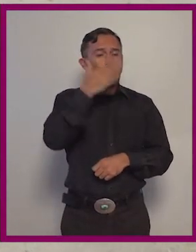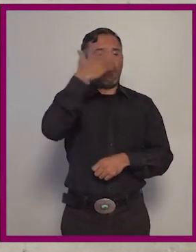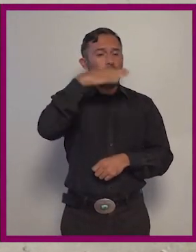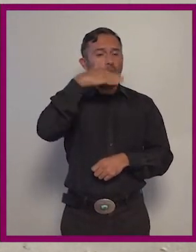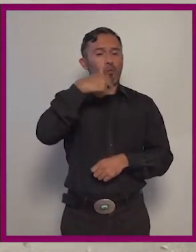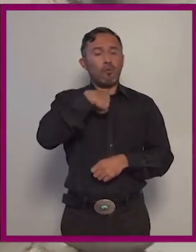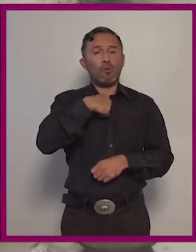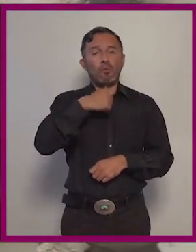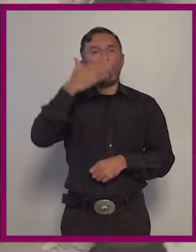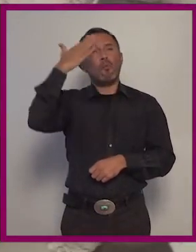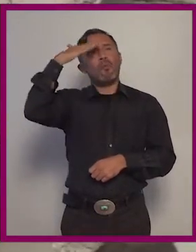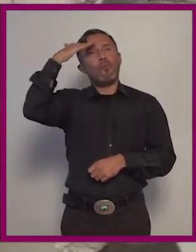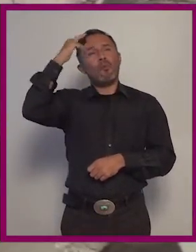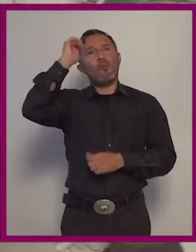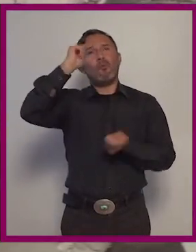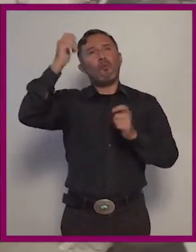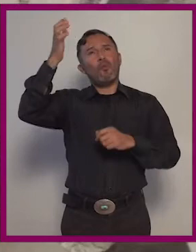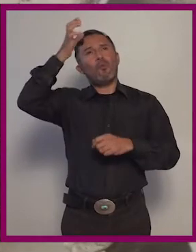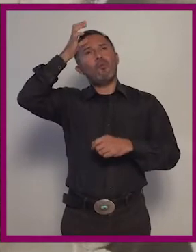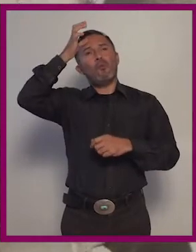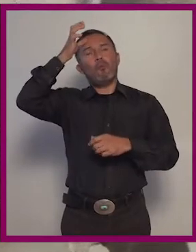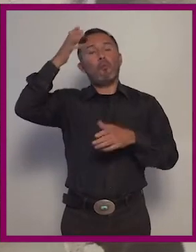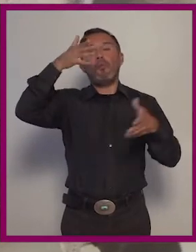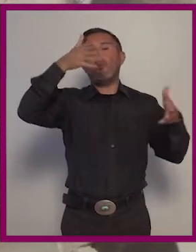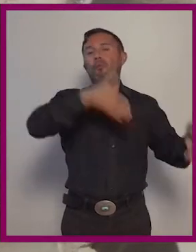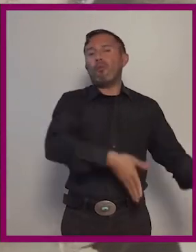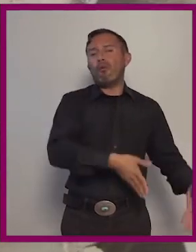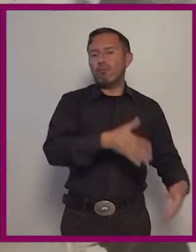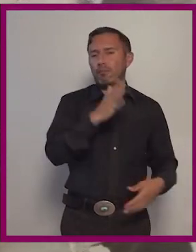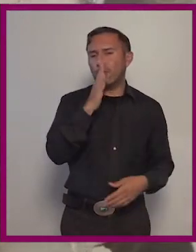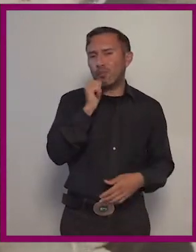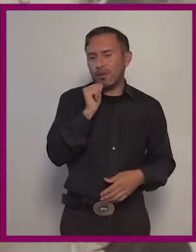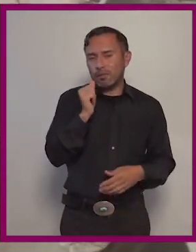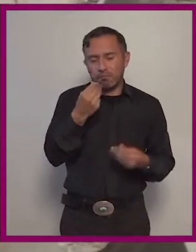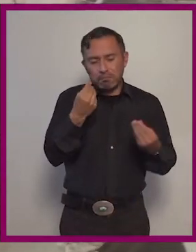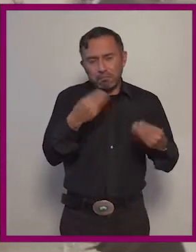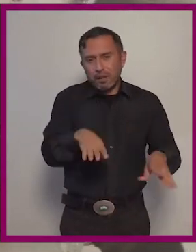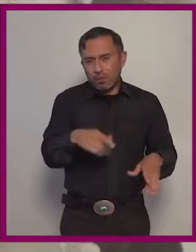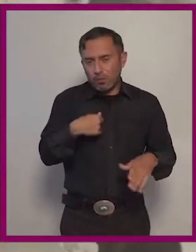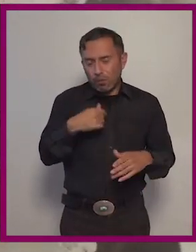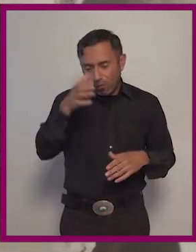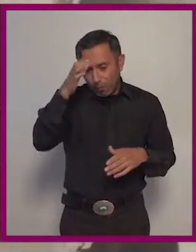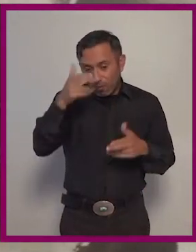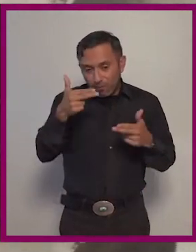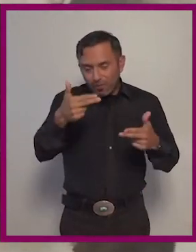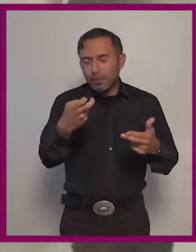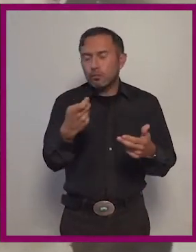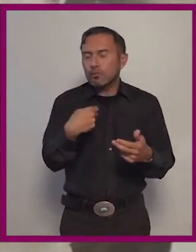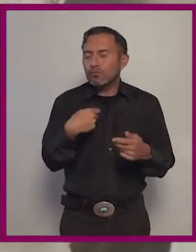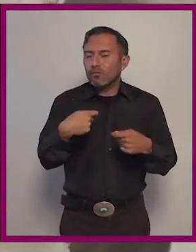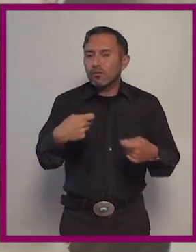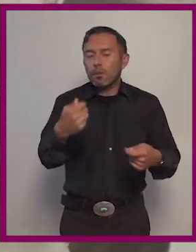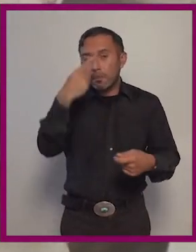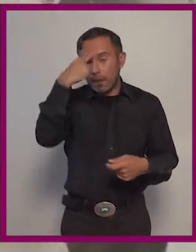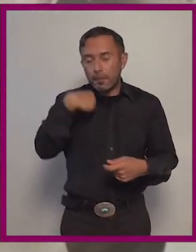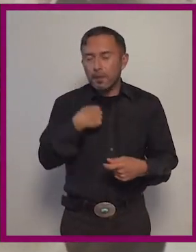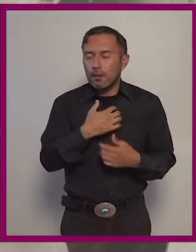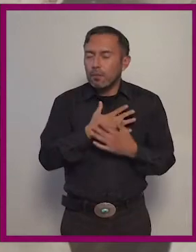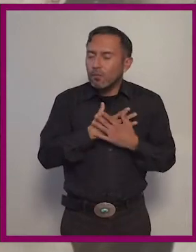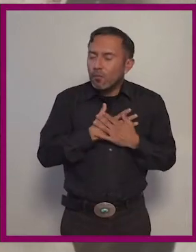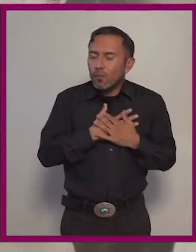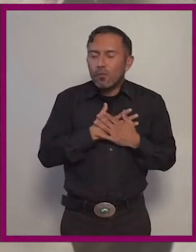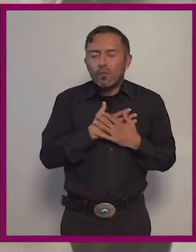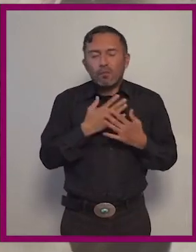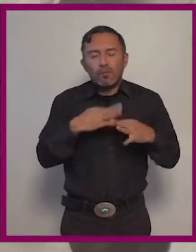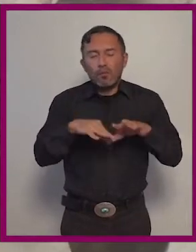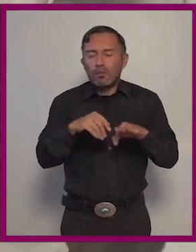los secretos a la tumba, ¿no? Los tienes que compartir porque de esa forma vas a trascender. Para mí es la pasión, es mi amor, o sea, mi oficio es lo más